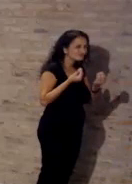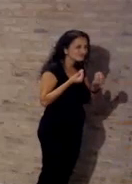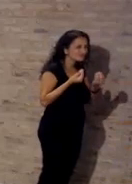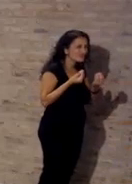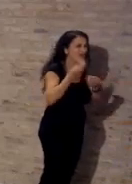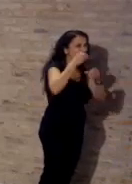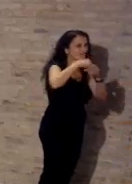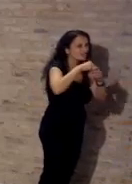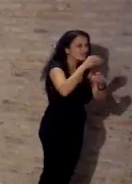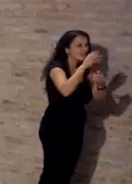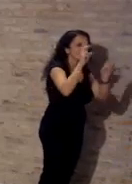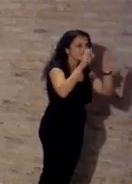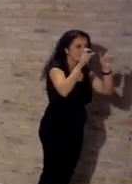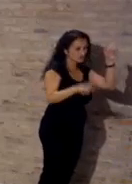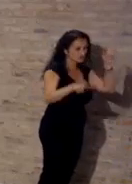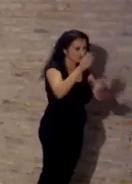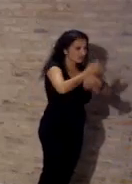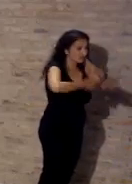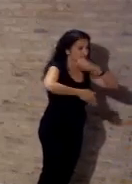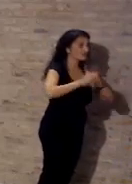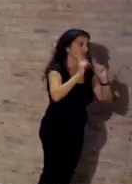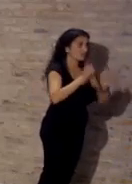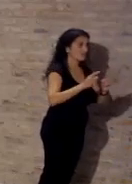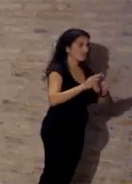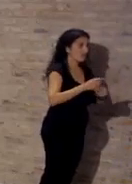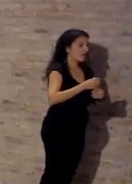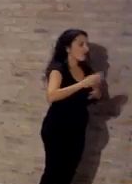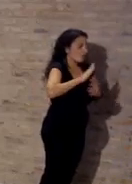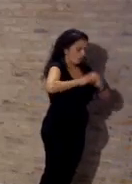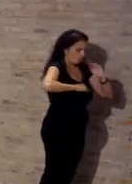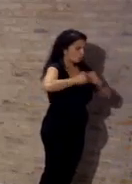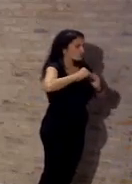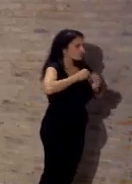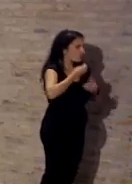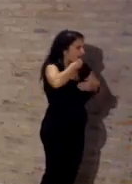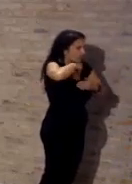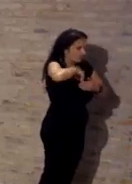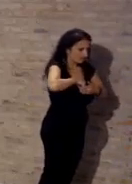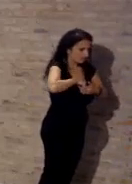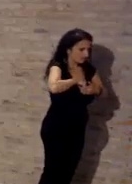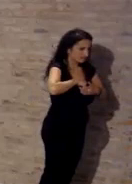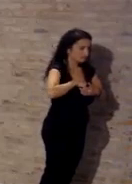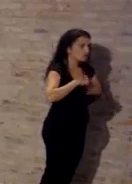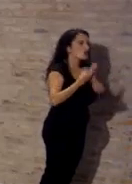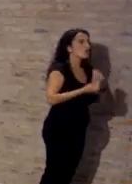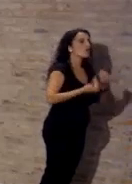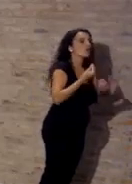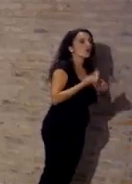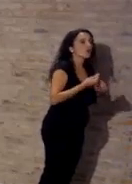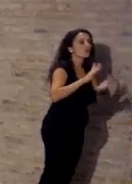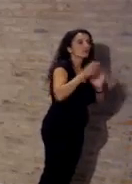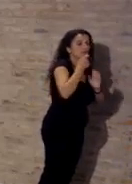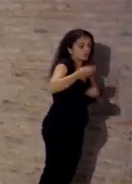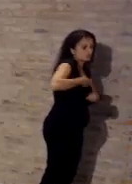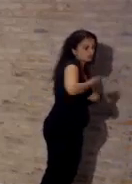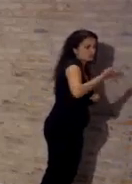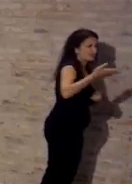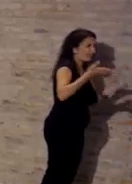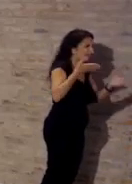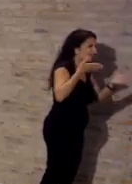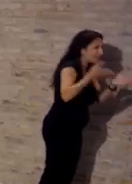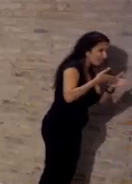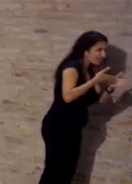retomando un poco lo que planteaba de la subjetividad qué subjetividad posible hay cuando se coarta la sociabilización